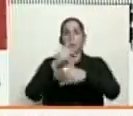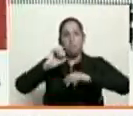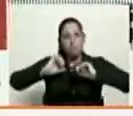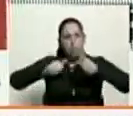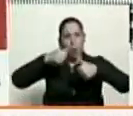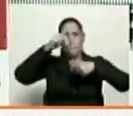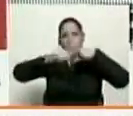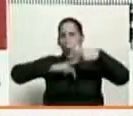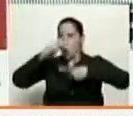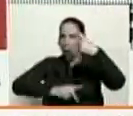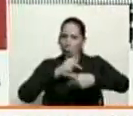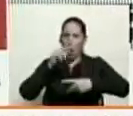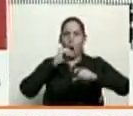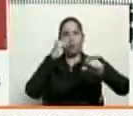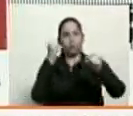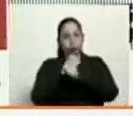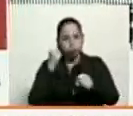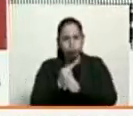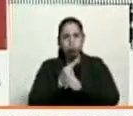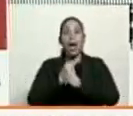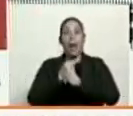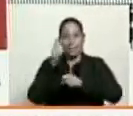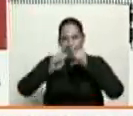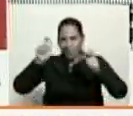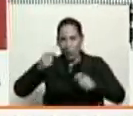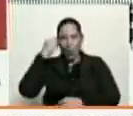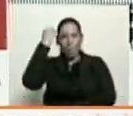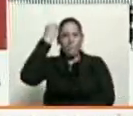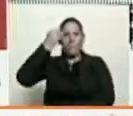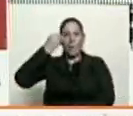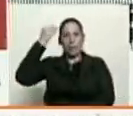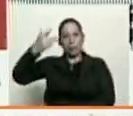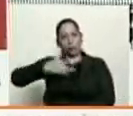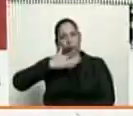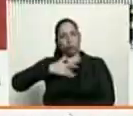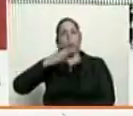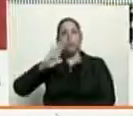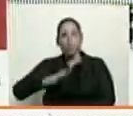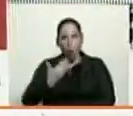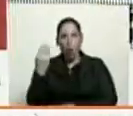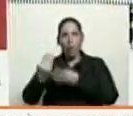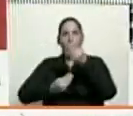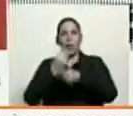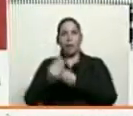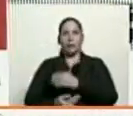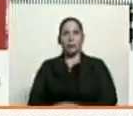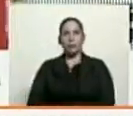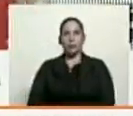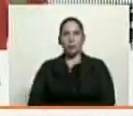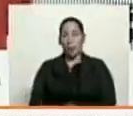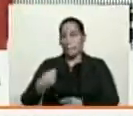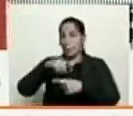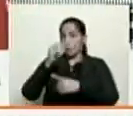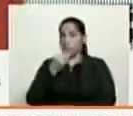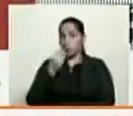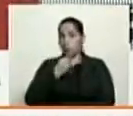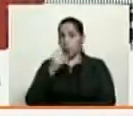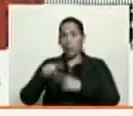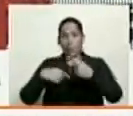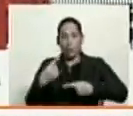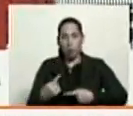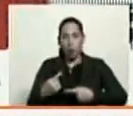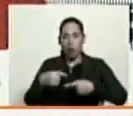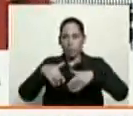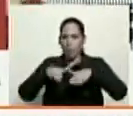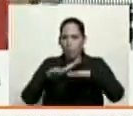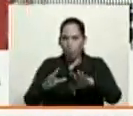una dinámica que la gente crea y sienta que sí puede hacerlo. Y primero es el alimento, pero después tiene que ser la manufactura,